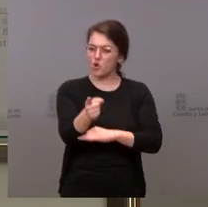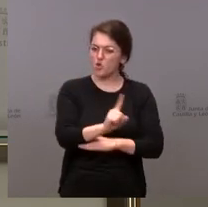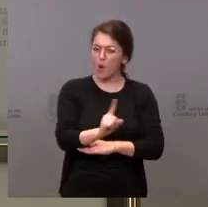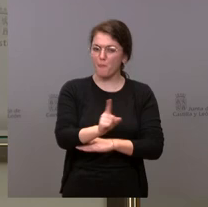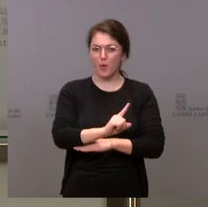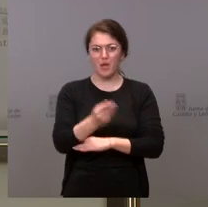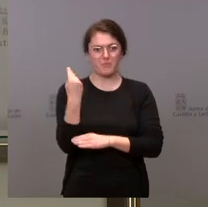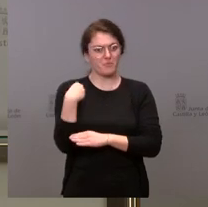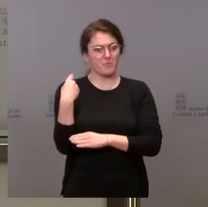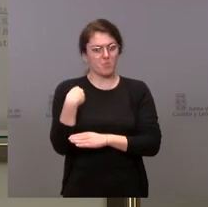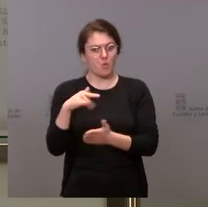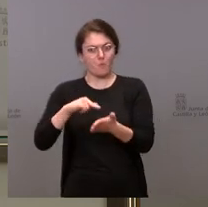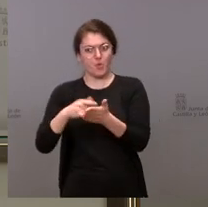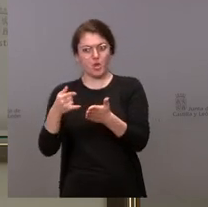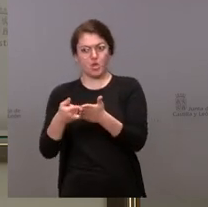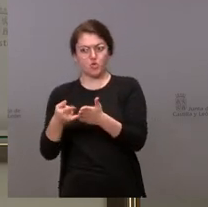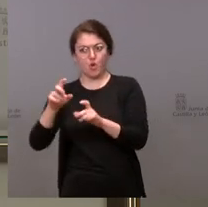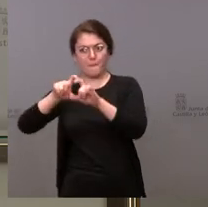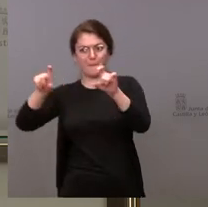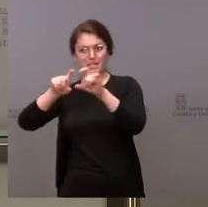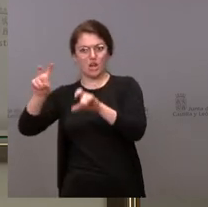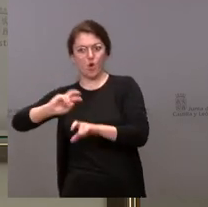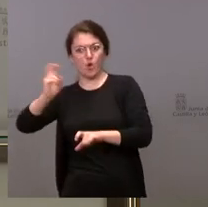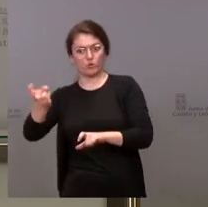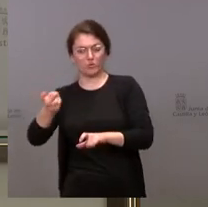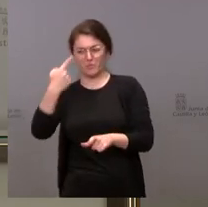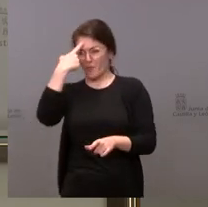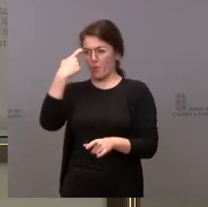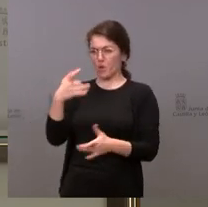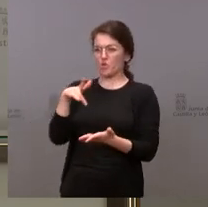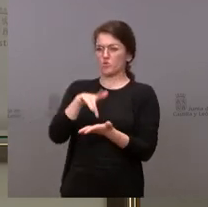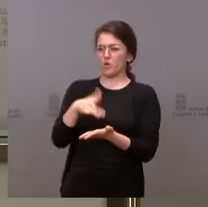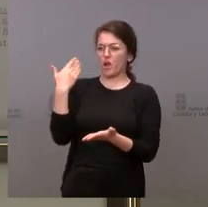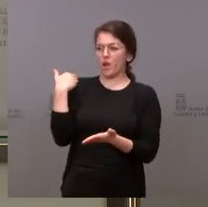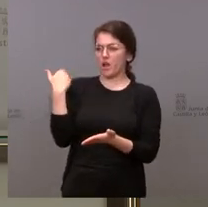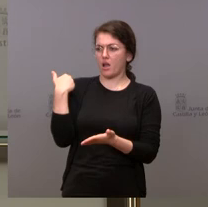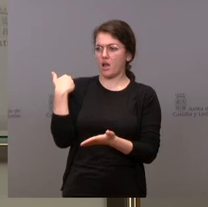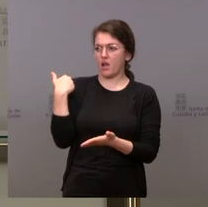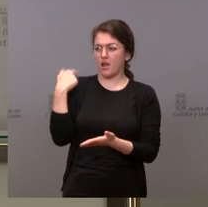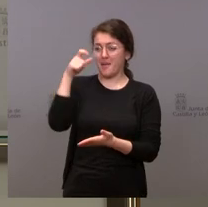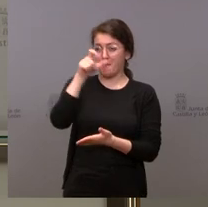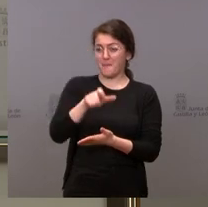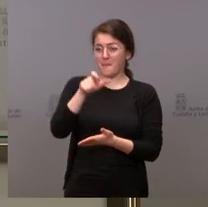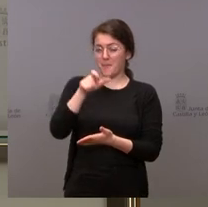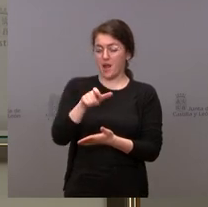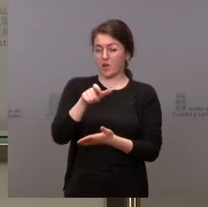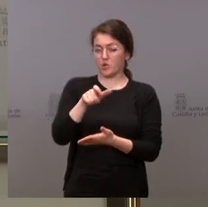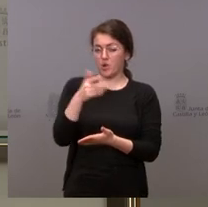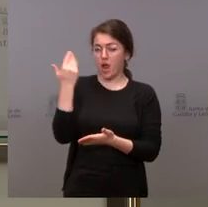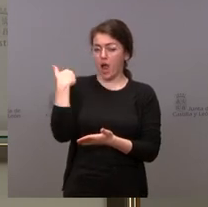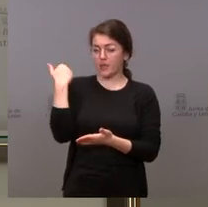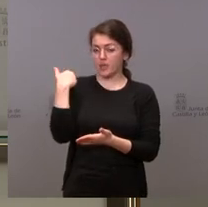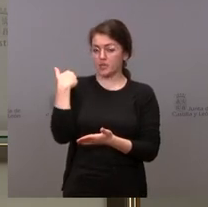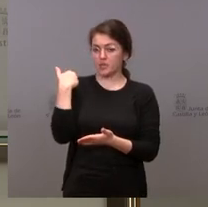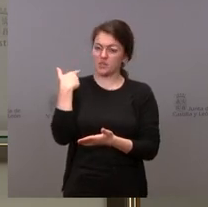empresariales recuerdo en alguna ocasión su antecesora que sí que manifestaba alguna reticencia